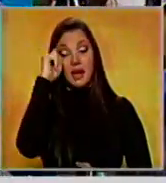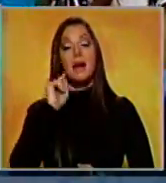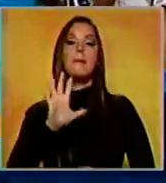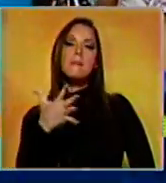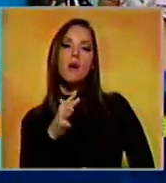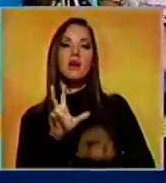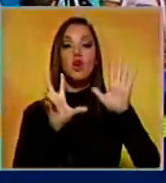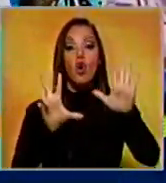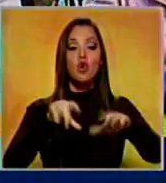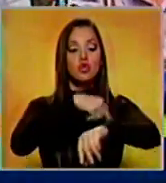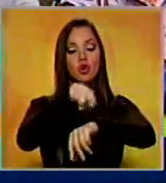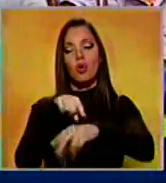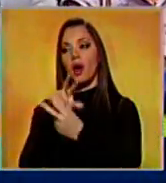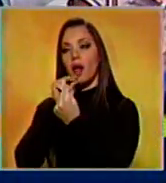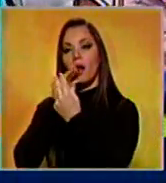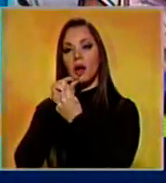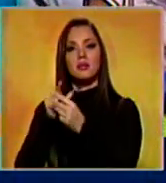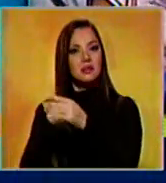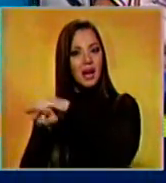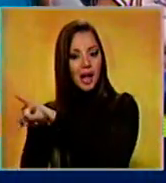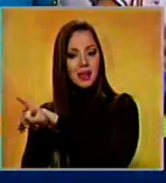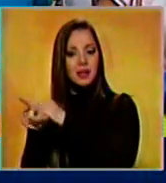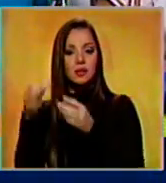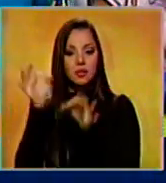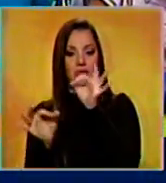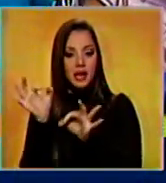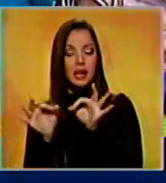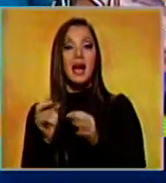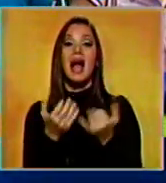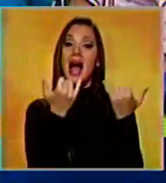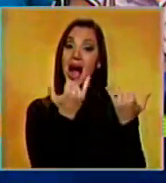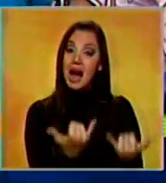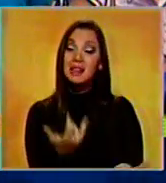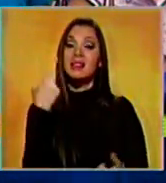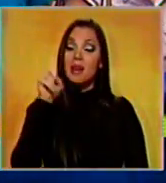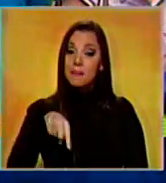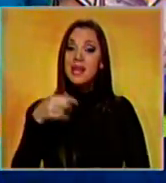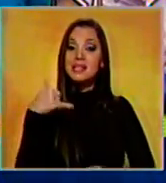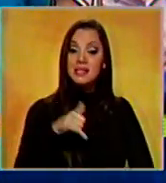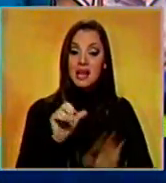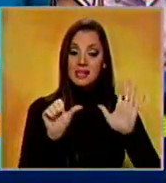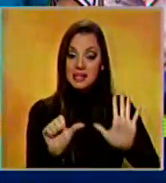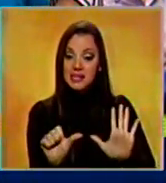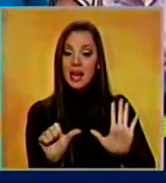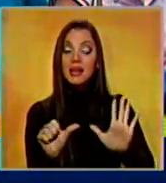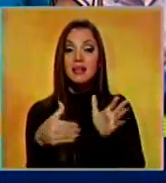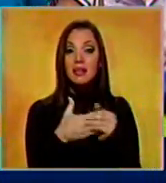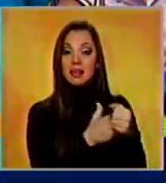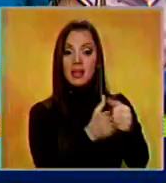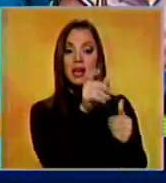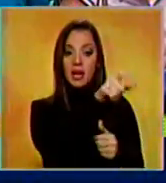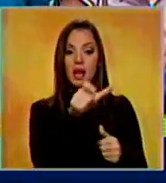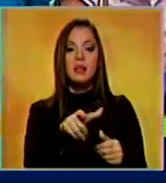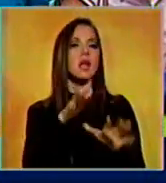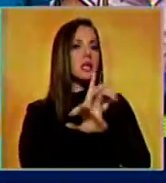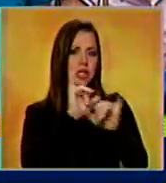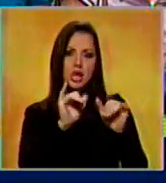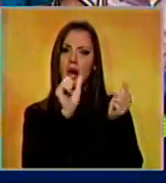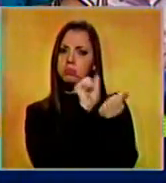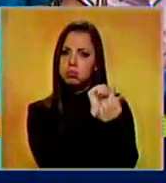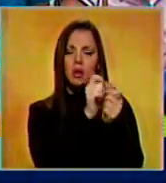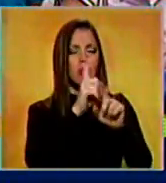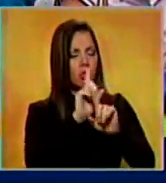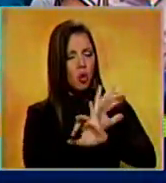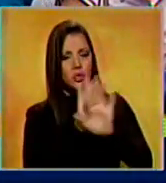menos 8 horas. Recordemos que por estos mismos hechos hay 6 dirigentes de la oposición a quienes les libraron órdenes de aprehensión,